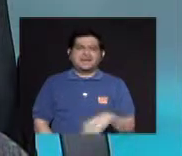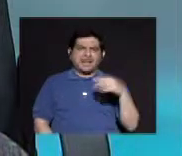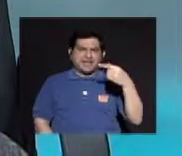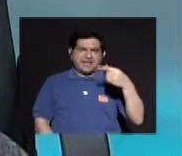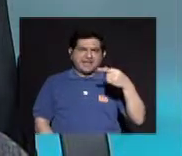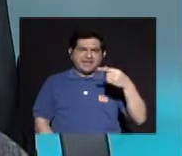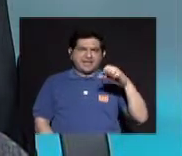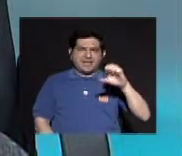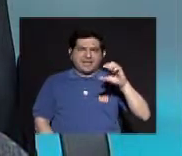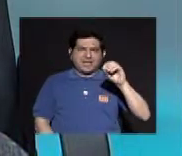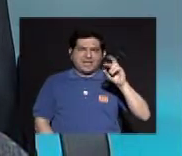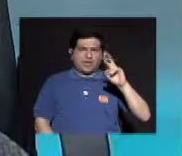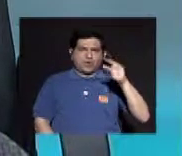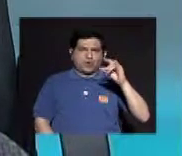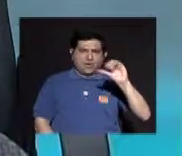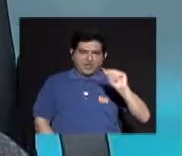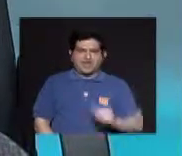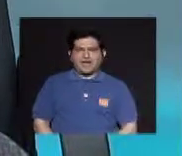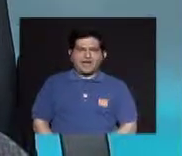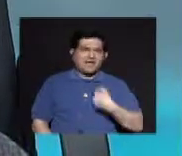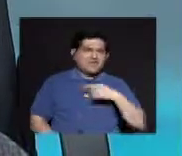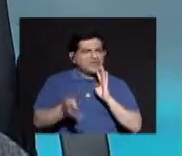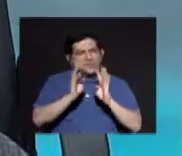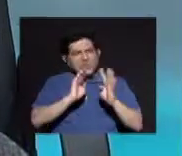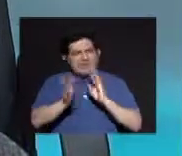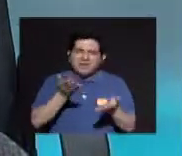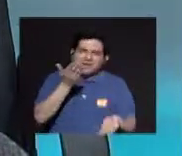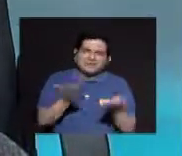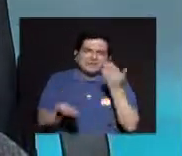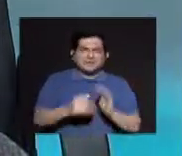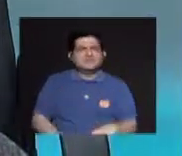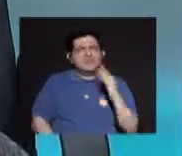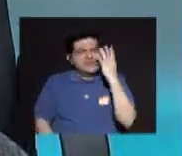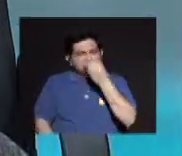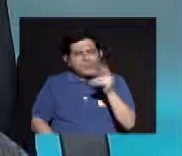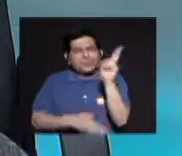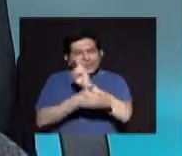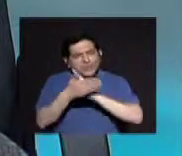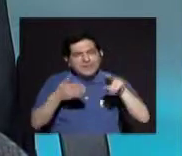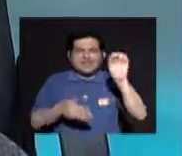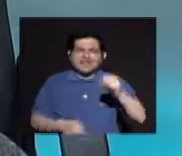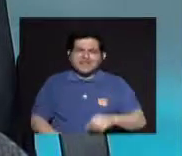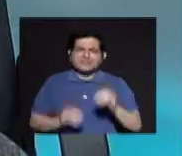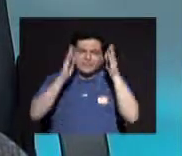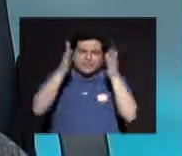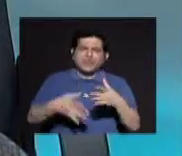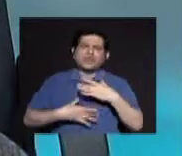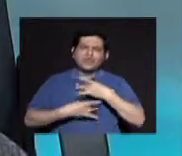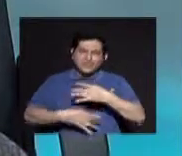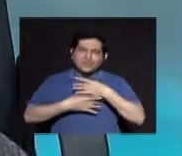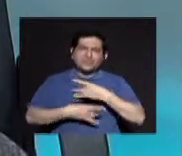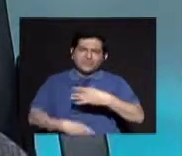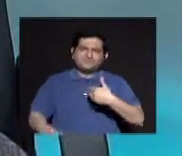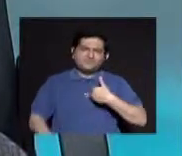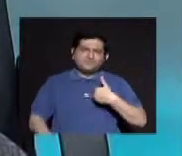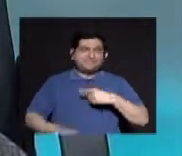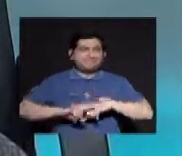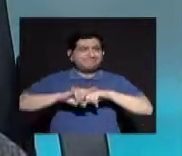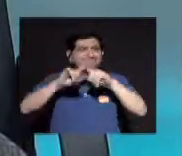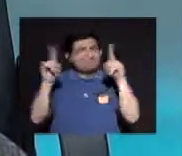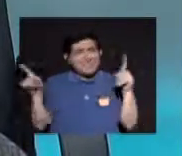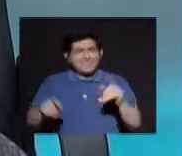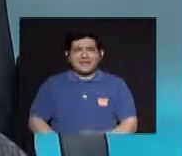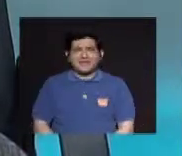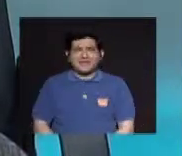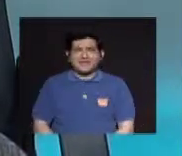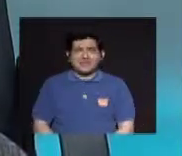SCAD. Y hablándolo con Laura era así como, bueno, está muy bonita la universidad y tiene profesores muy interesantes también, pero